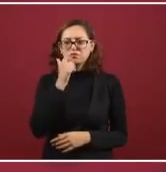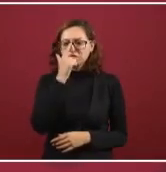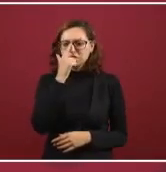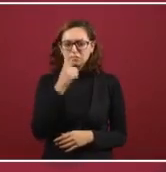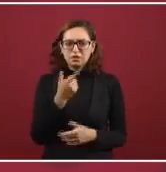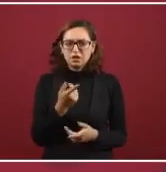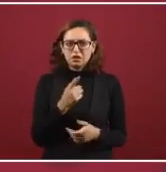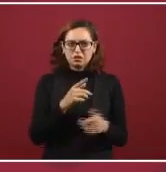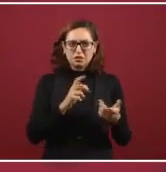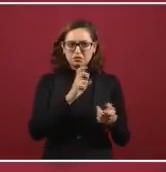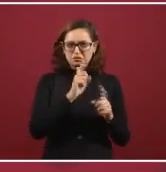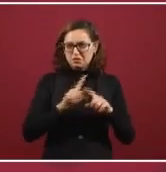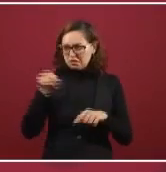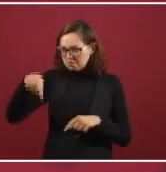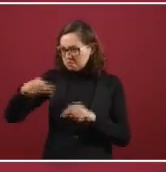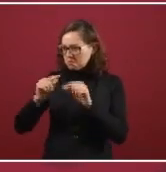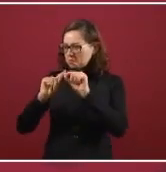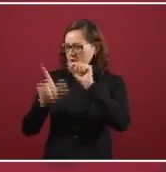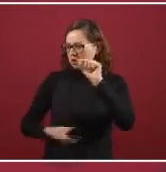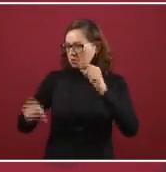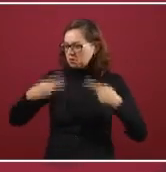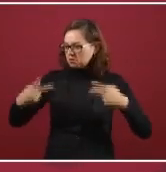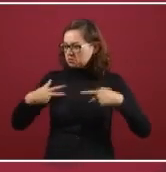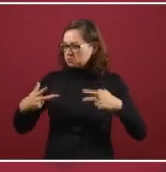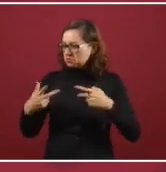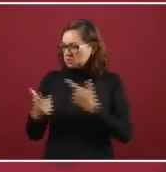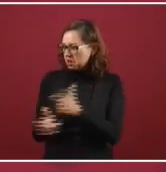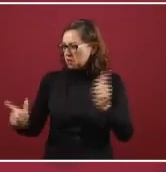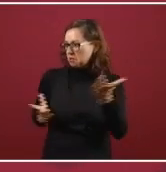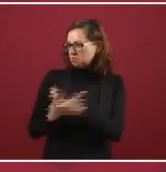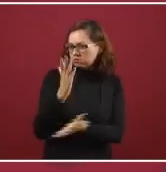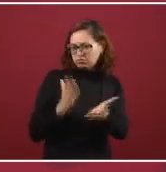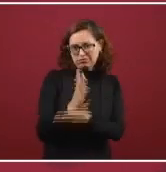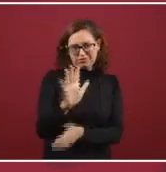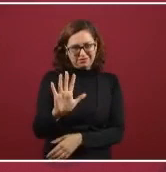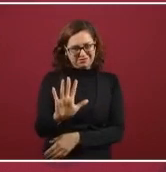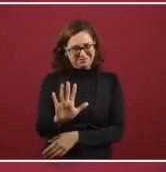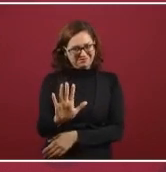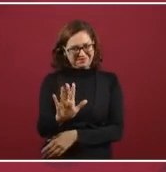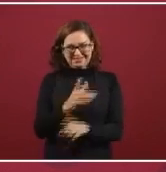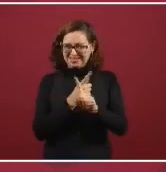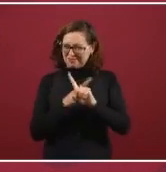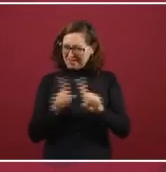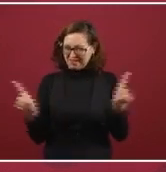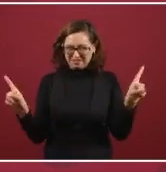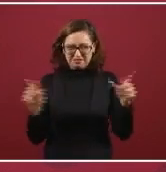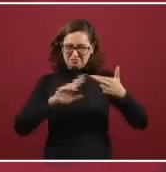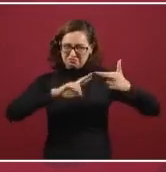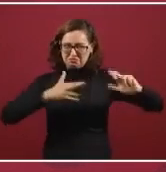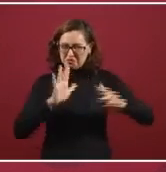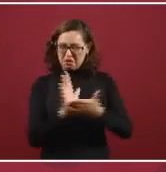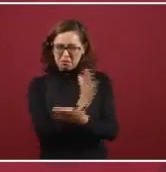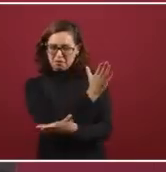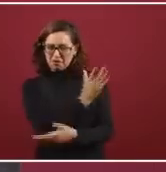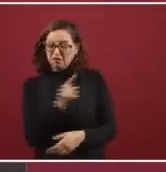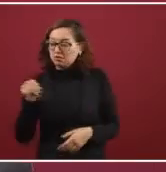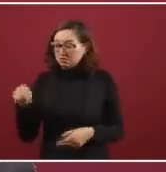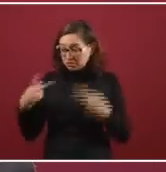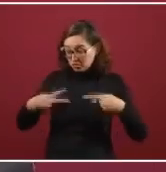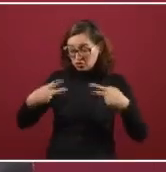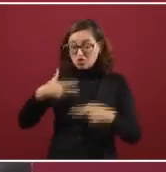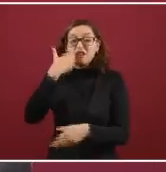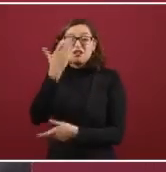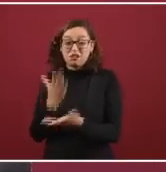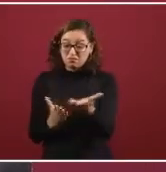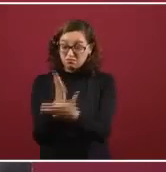pues eso no sería factible. Lo que hay que hacer para servir a México es cumplir nuestra ley, que los flujos migratorios cumplan con las